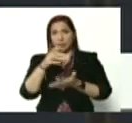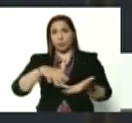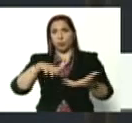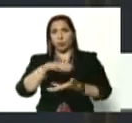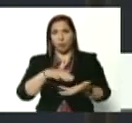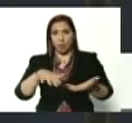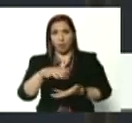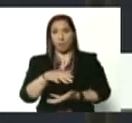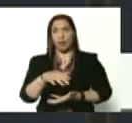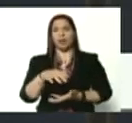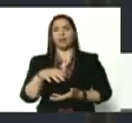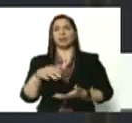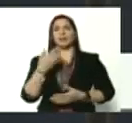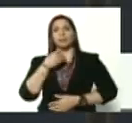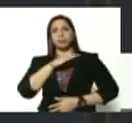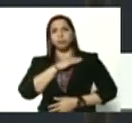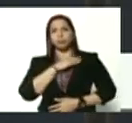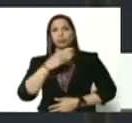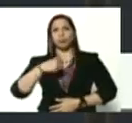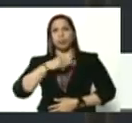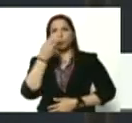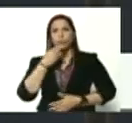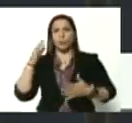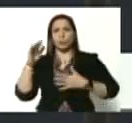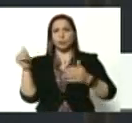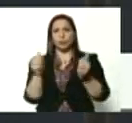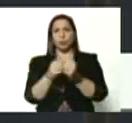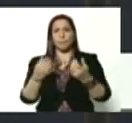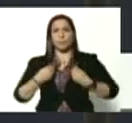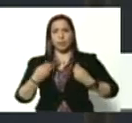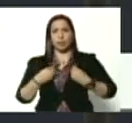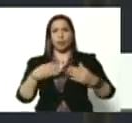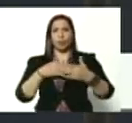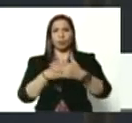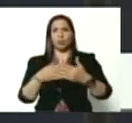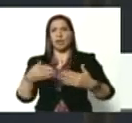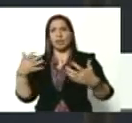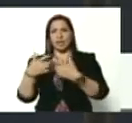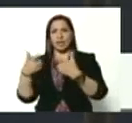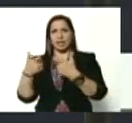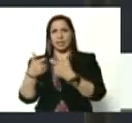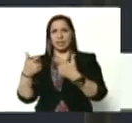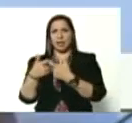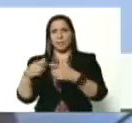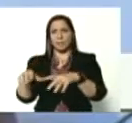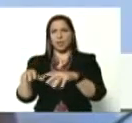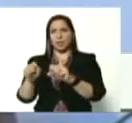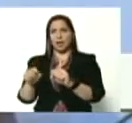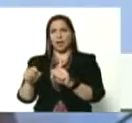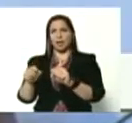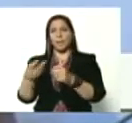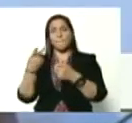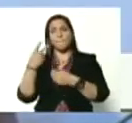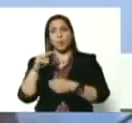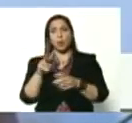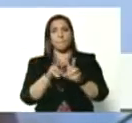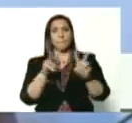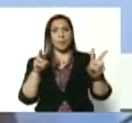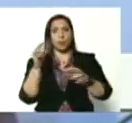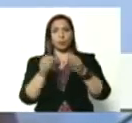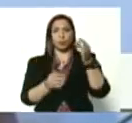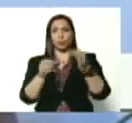descomunal ya la pandemia nuestros compromisos con la vida contra las guerras imperiales imperialistas por la paz con justicia